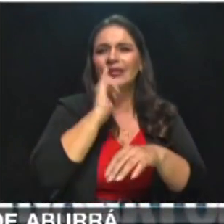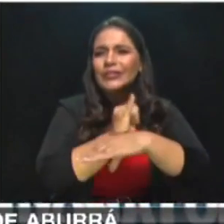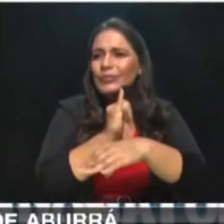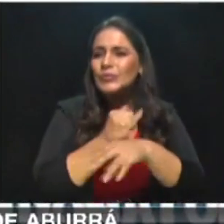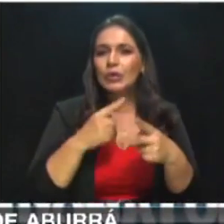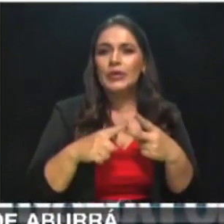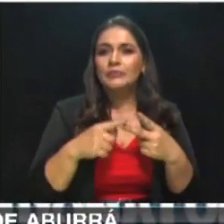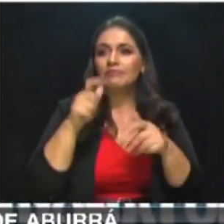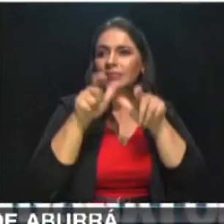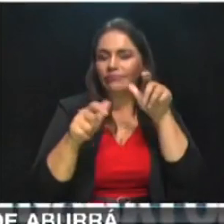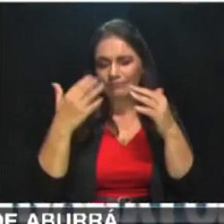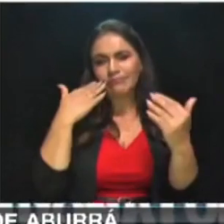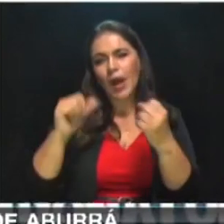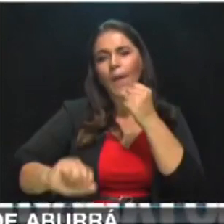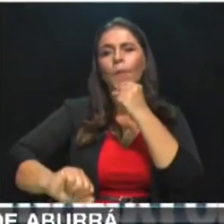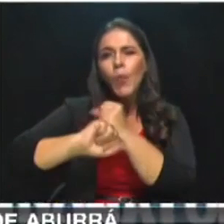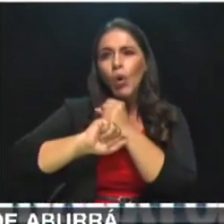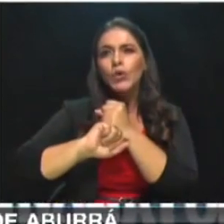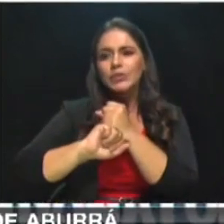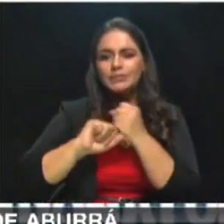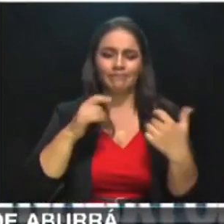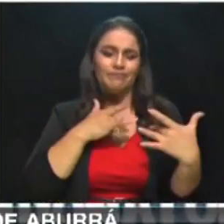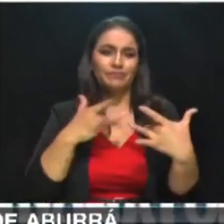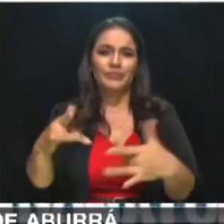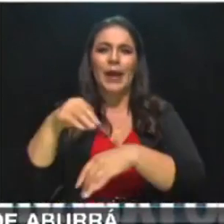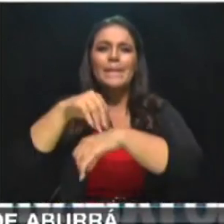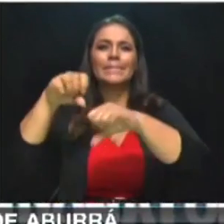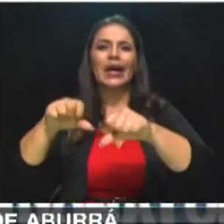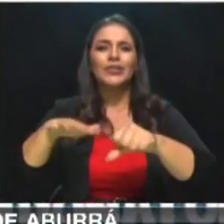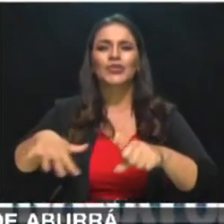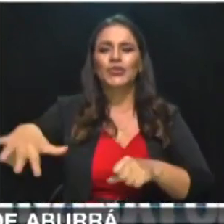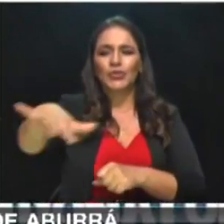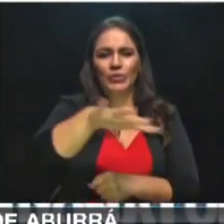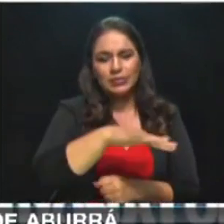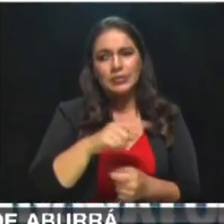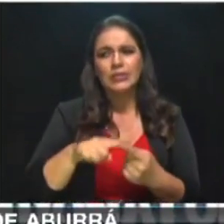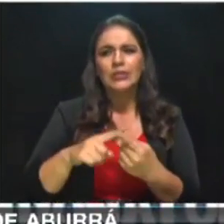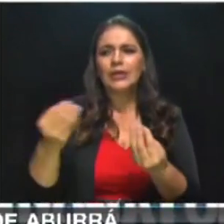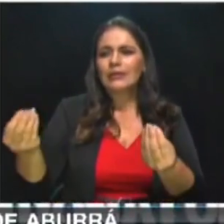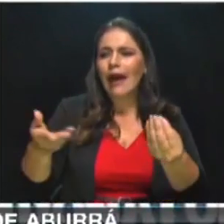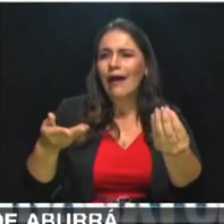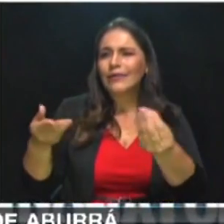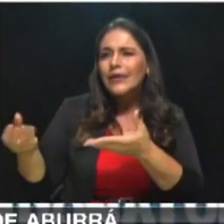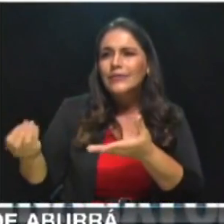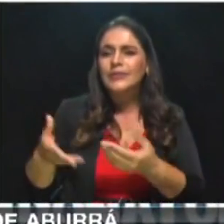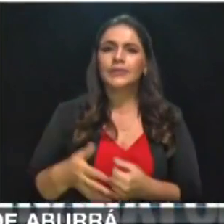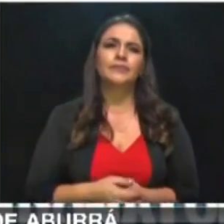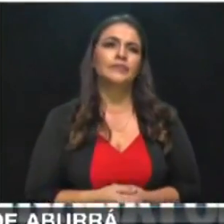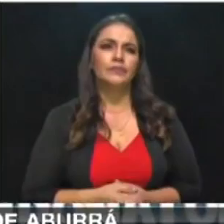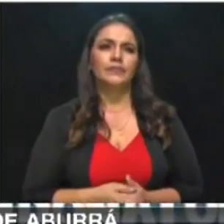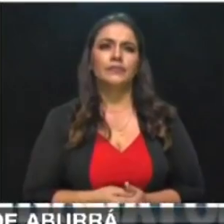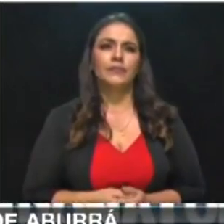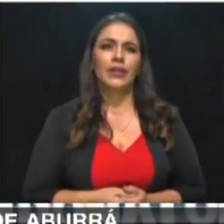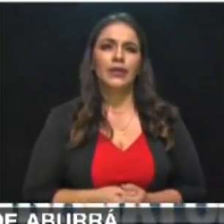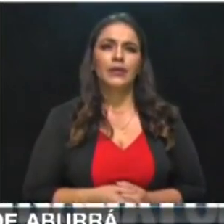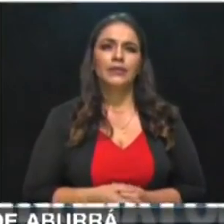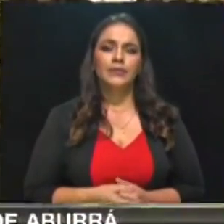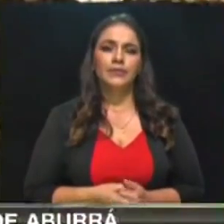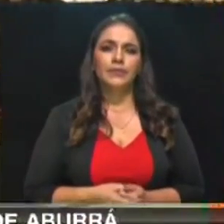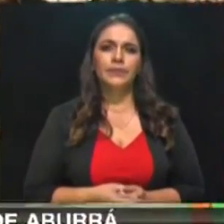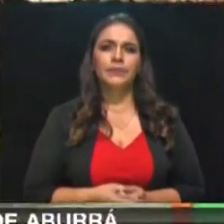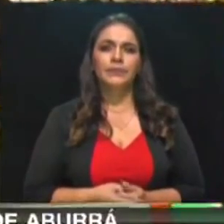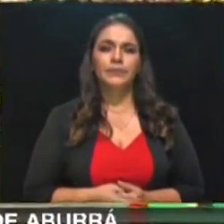instituciones que puedan participar con sus donaciones en esta Donatón en